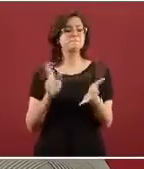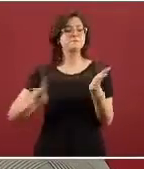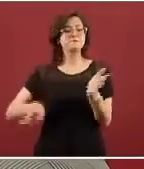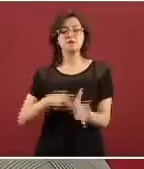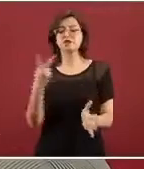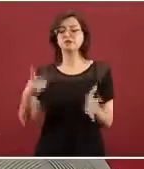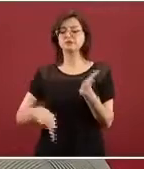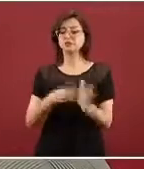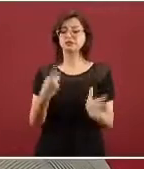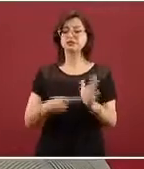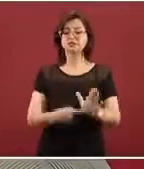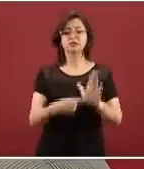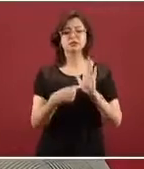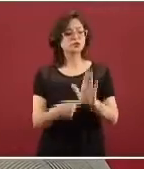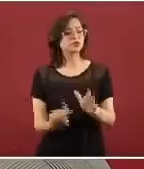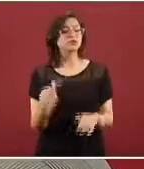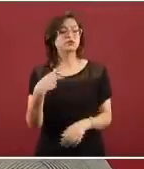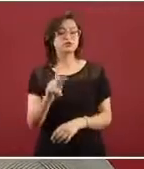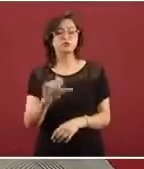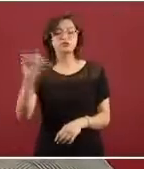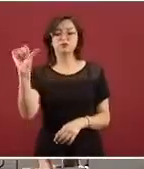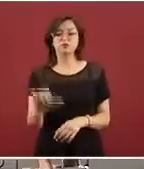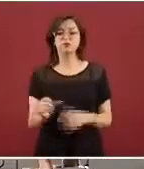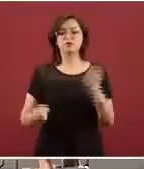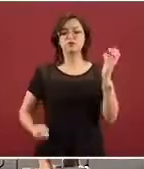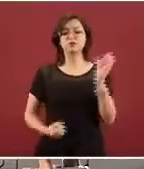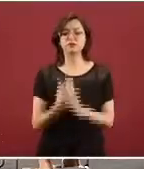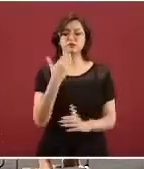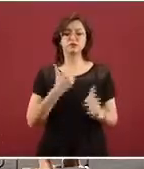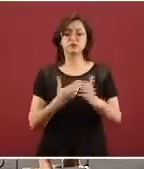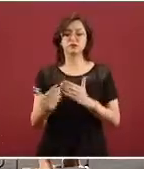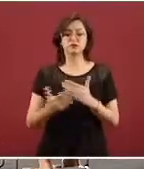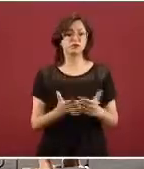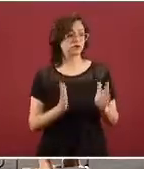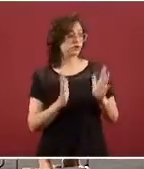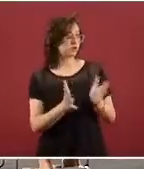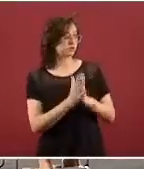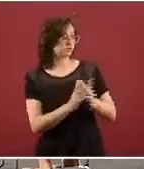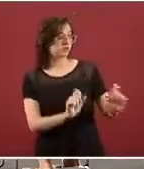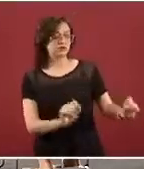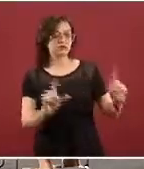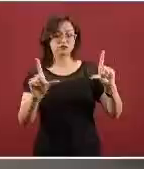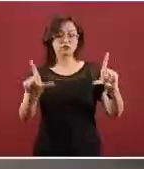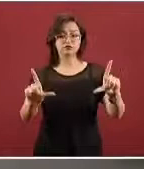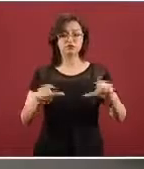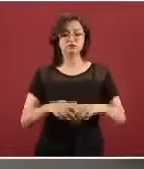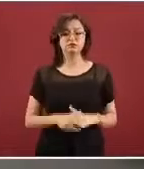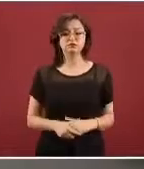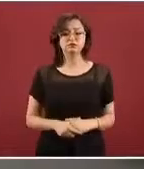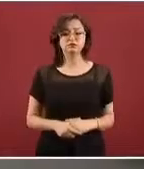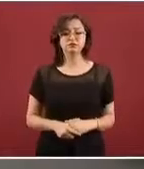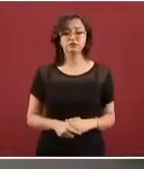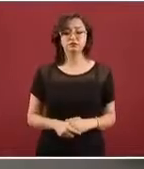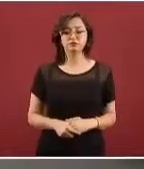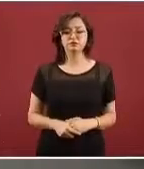a su consideración, pero que hoy los actualizamos. ¿Ya? Por favor.